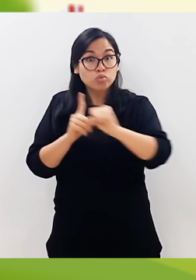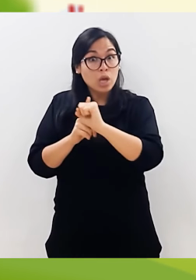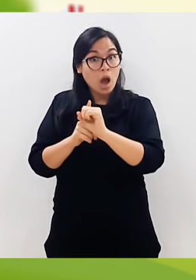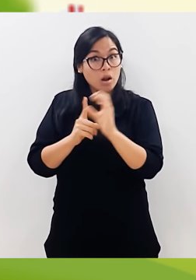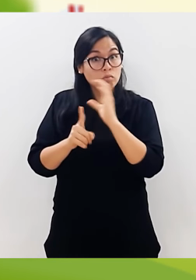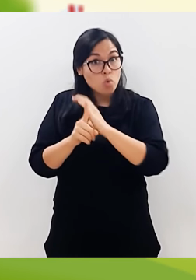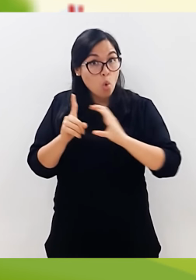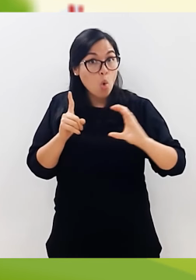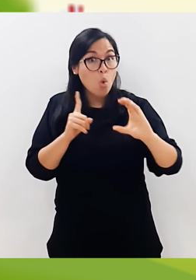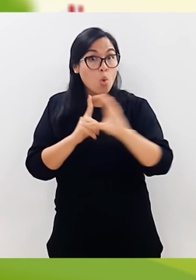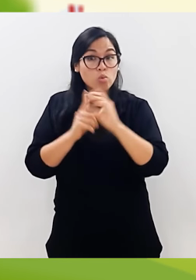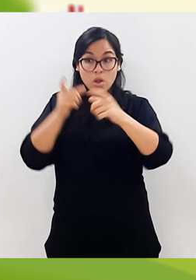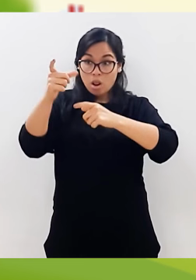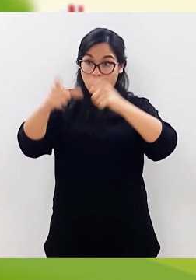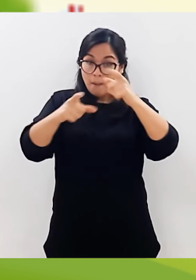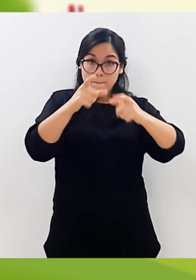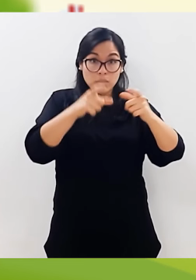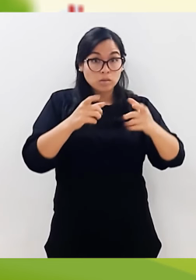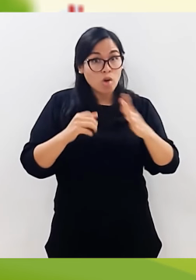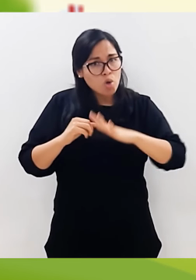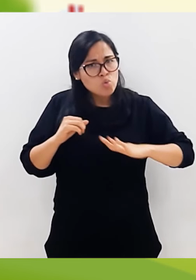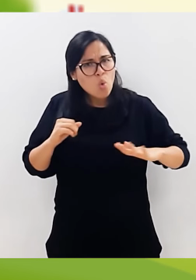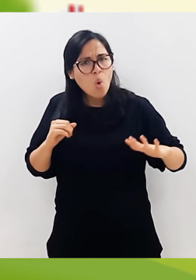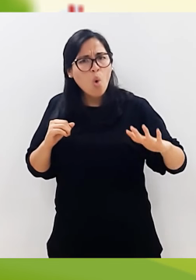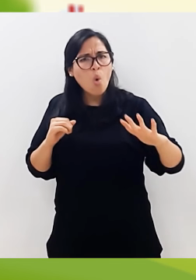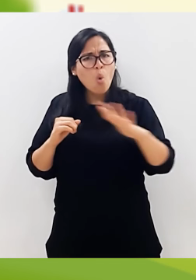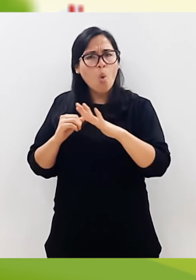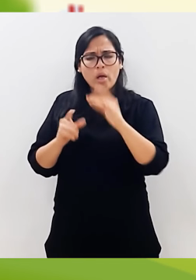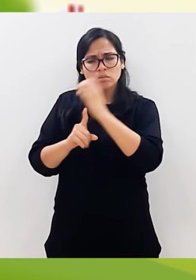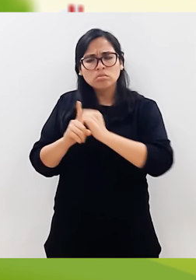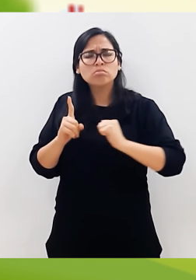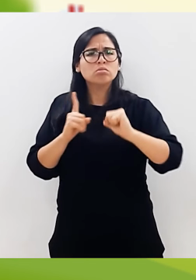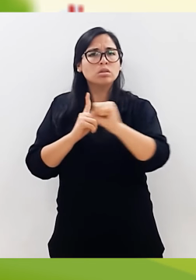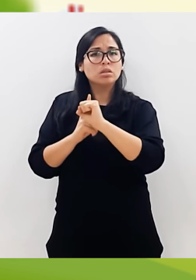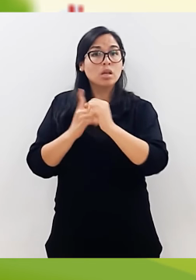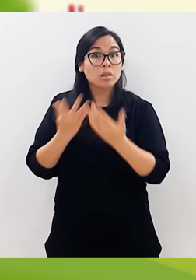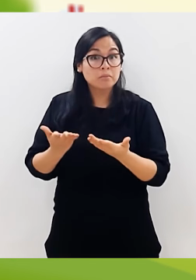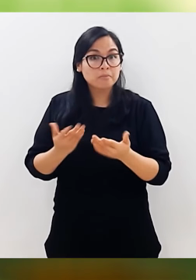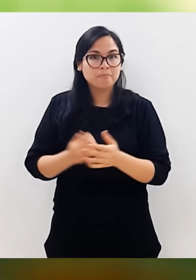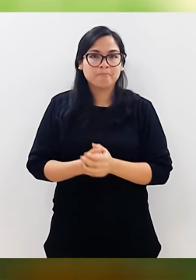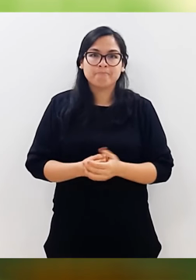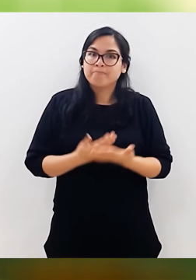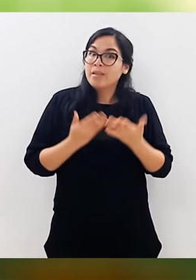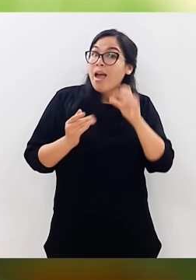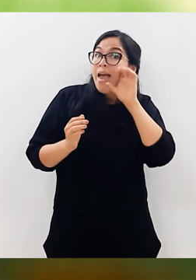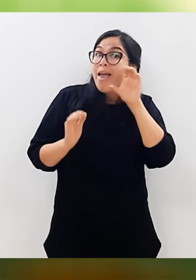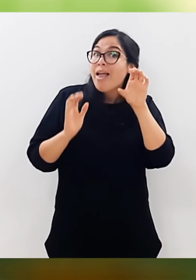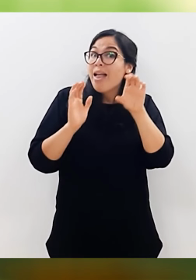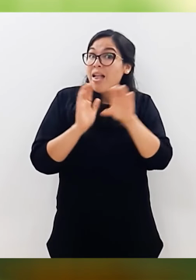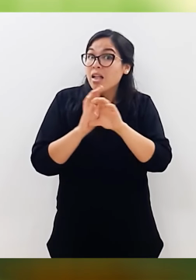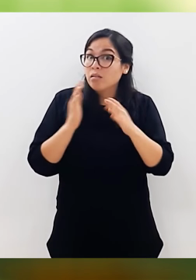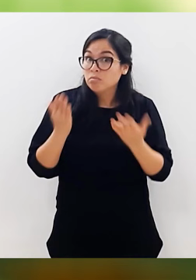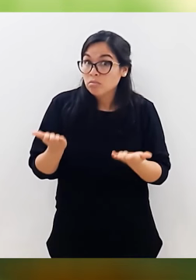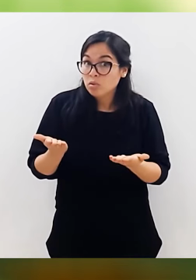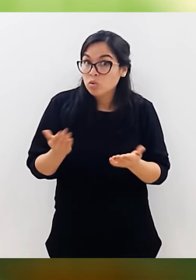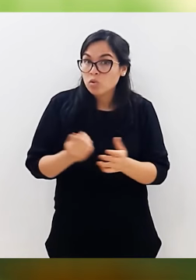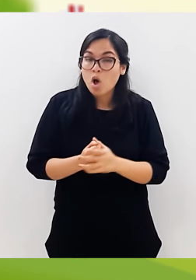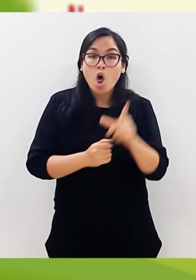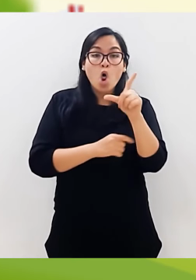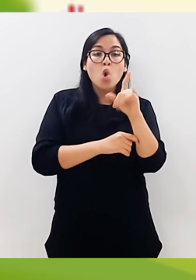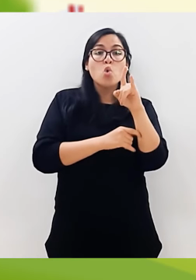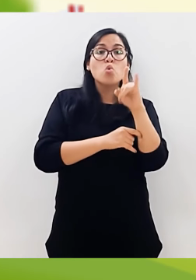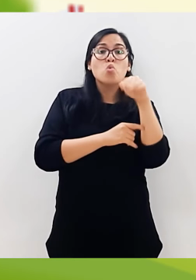cultural de las personas y todas las sociedades. Les pongo un ejemplo.